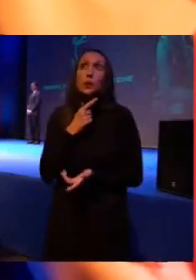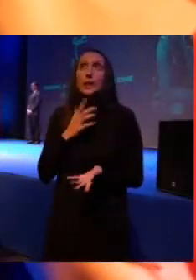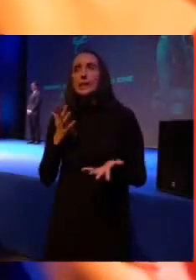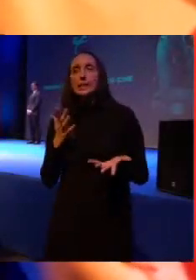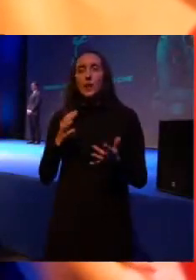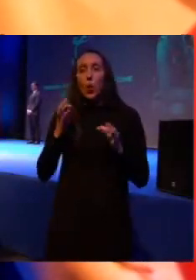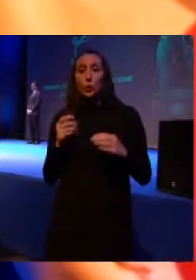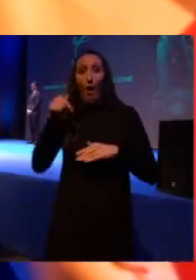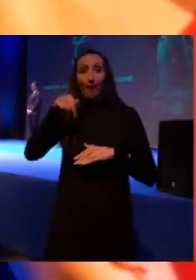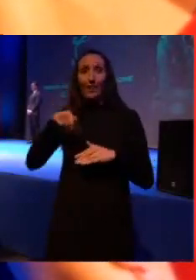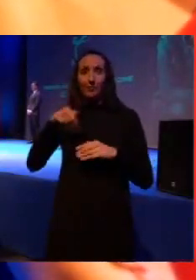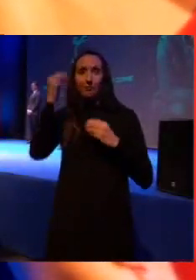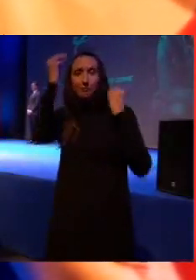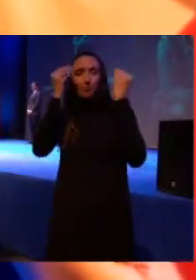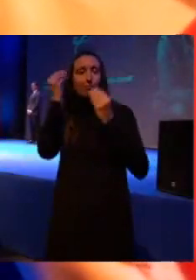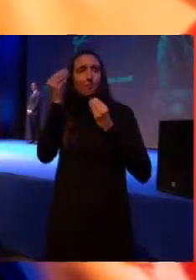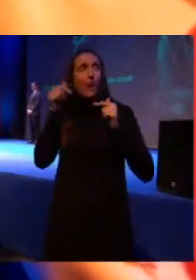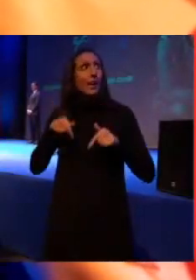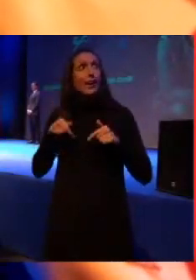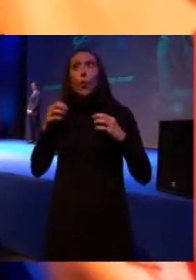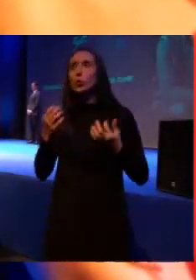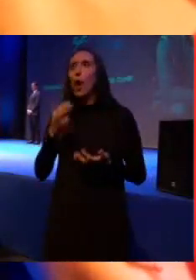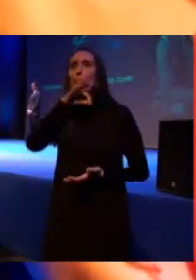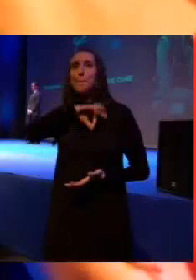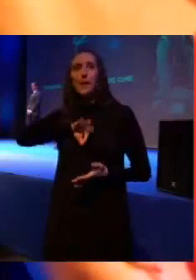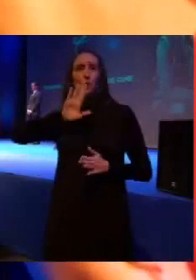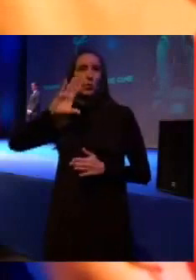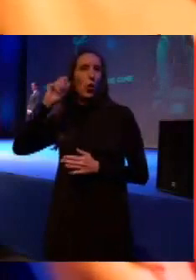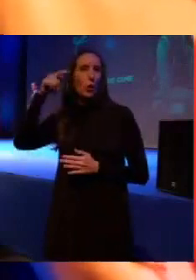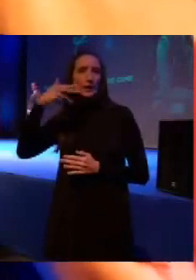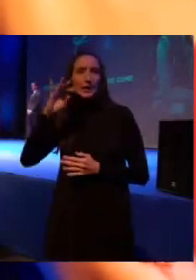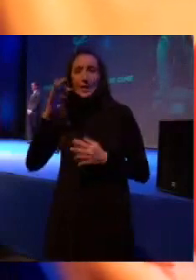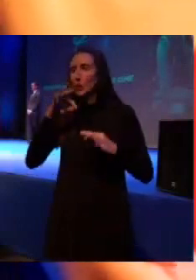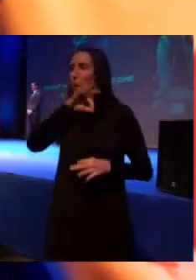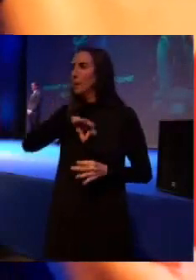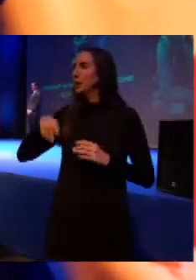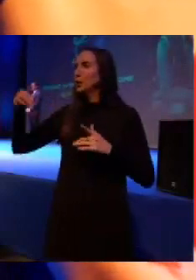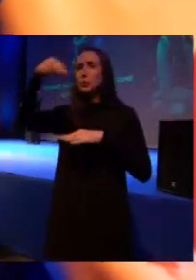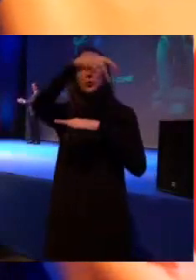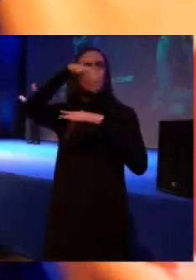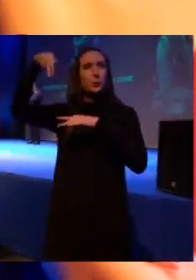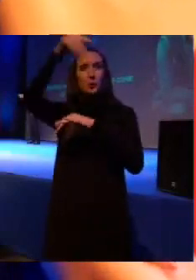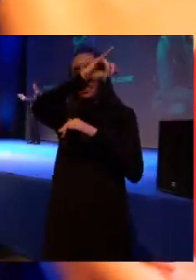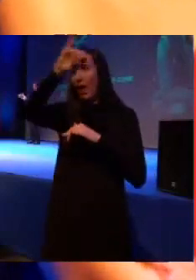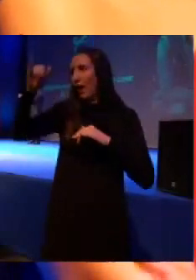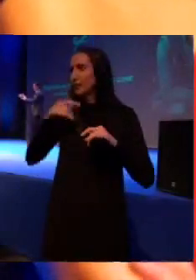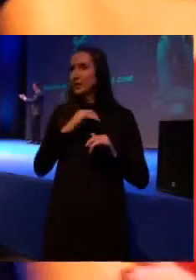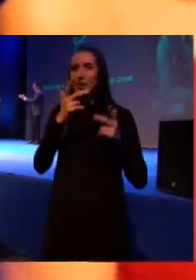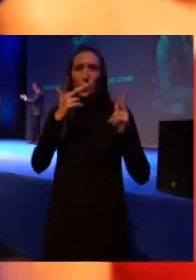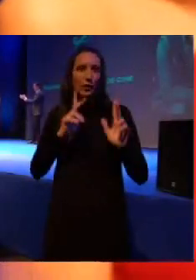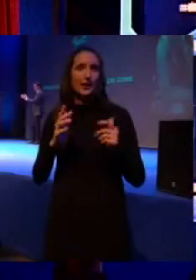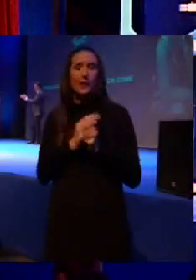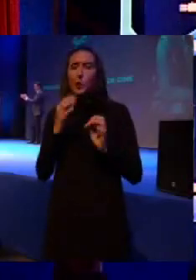justo aquí estará el espíritu de Conchita, por ahí en algún pasillo o entre vosotros,